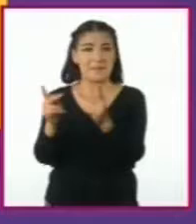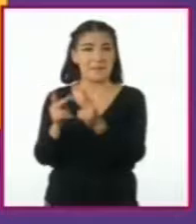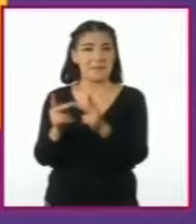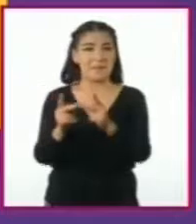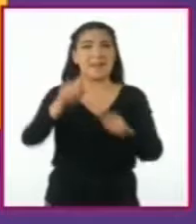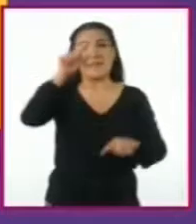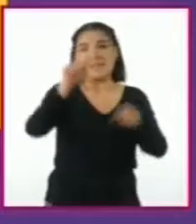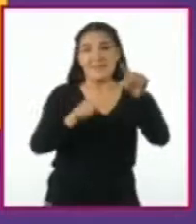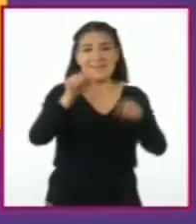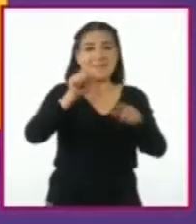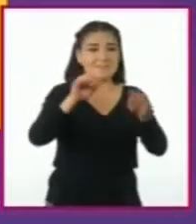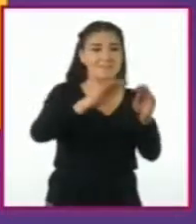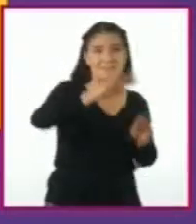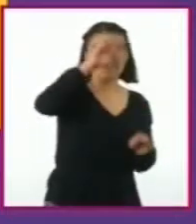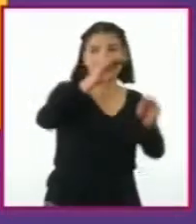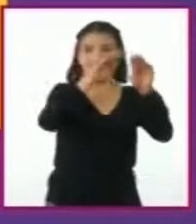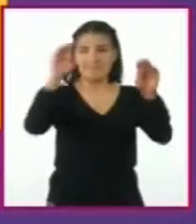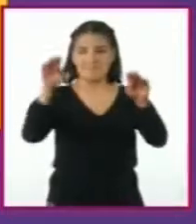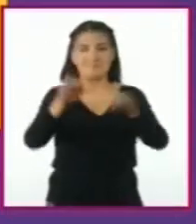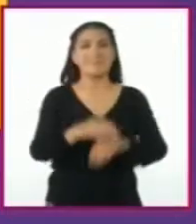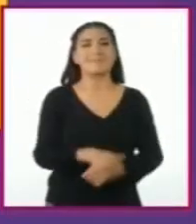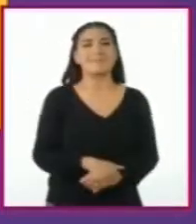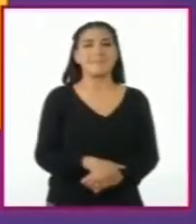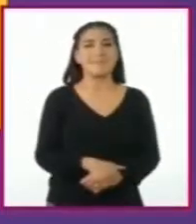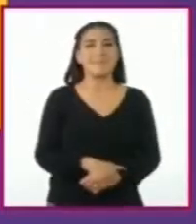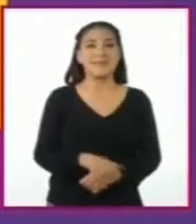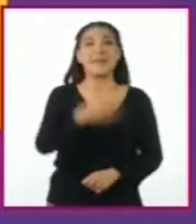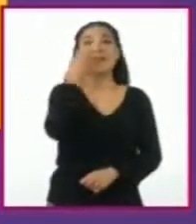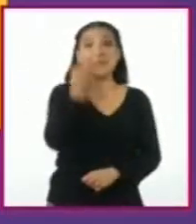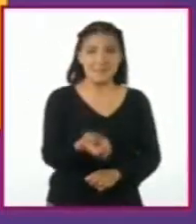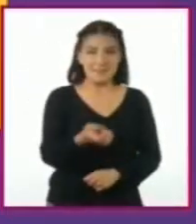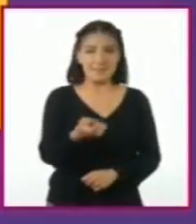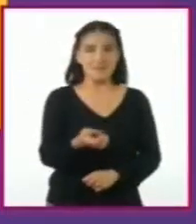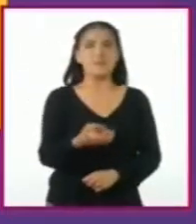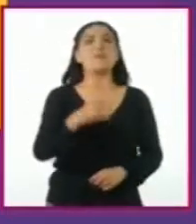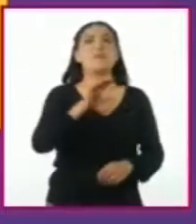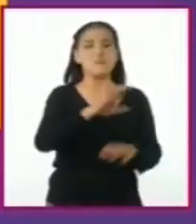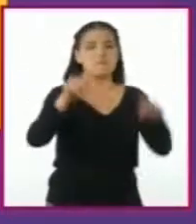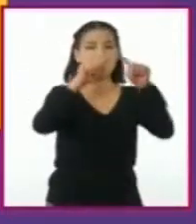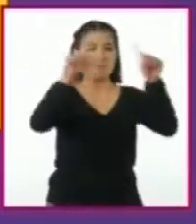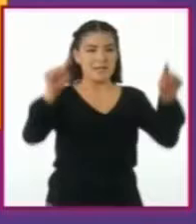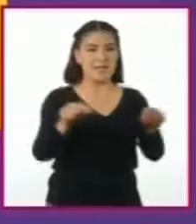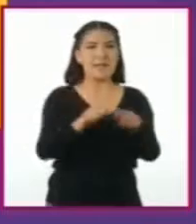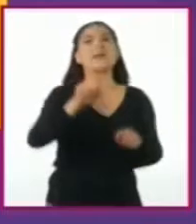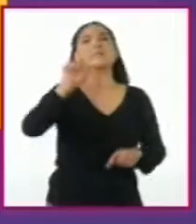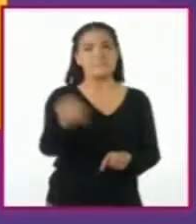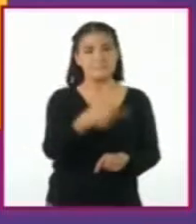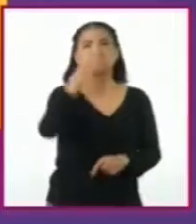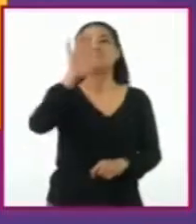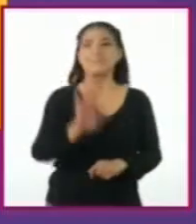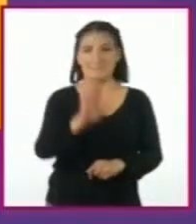las medidas de sus lados. Así, todos los cuadrados son semejantes entre sí.